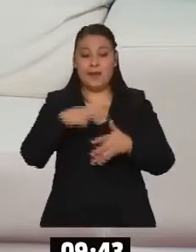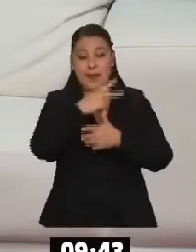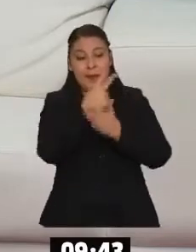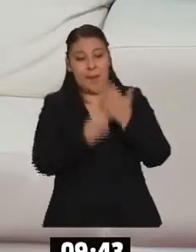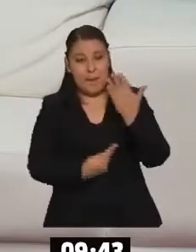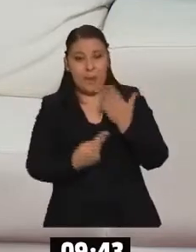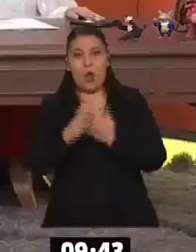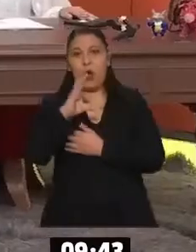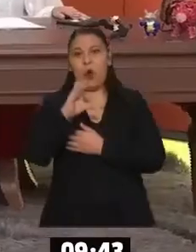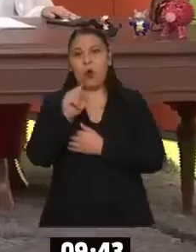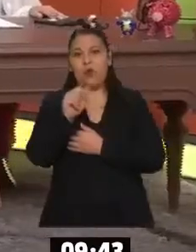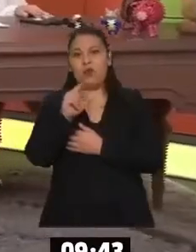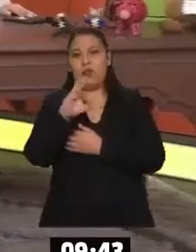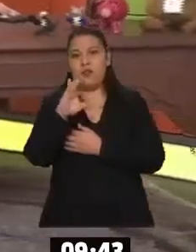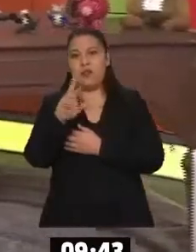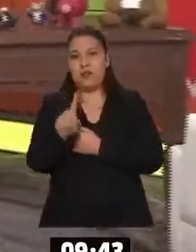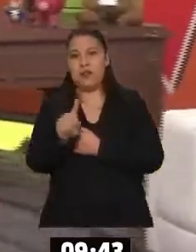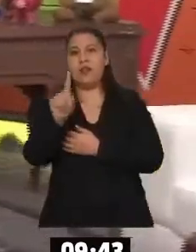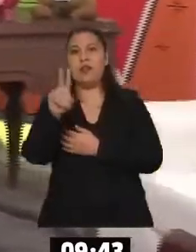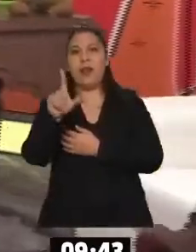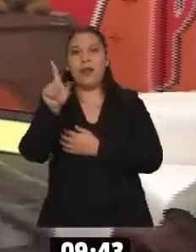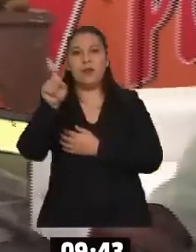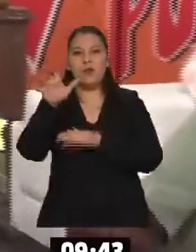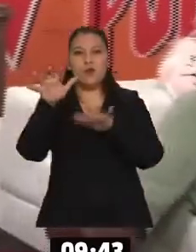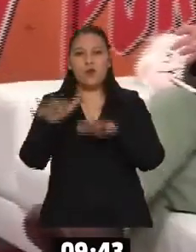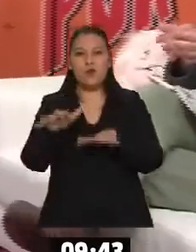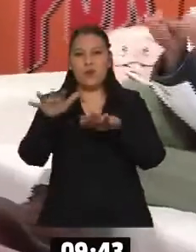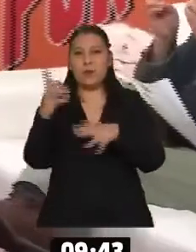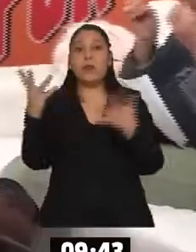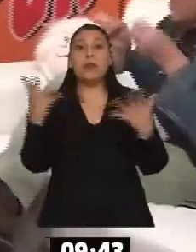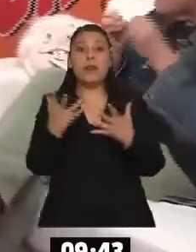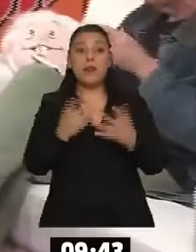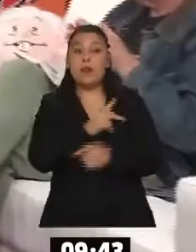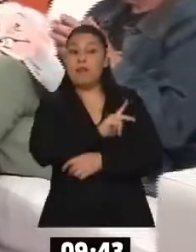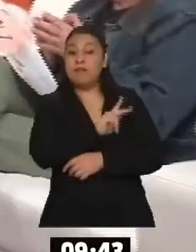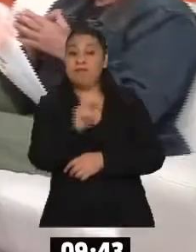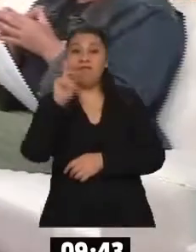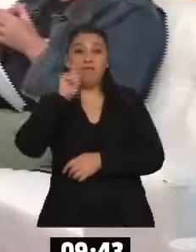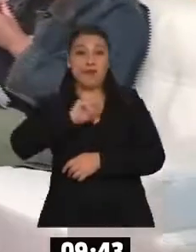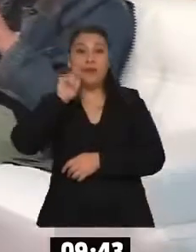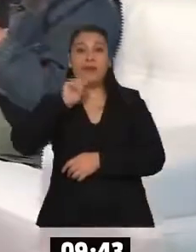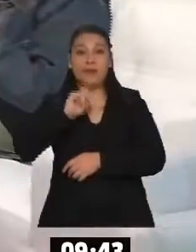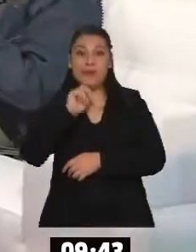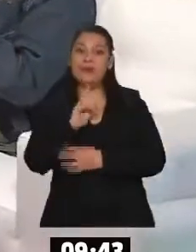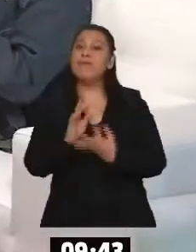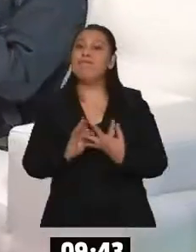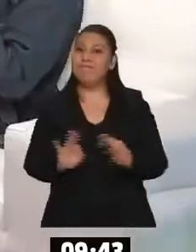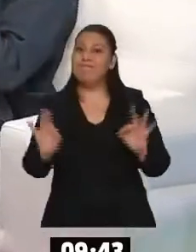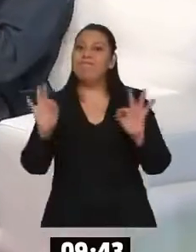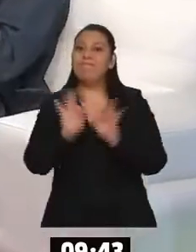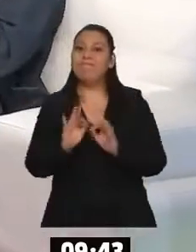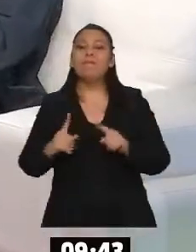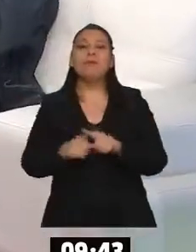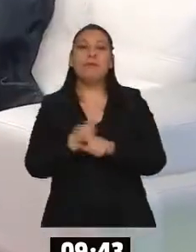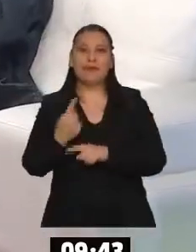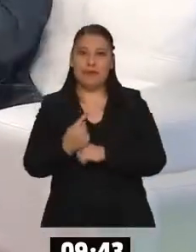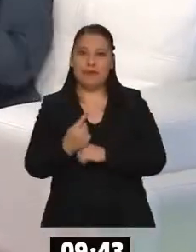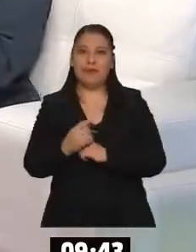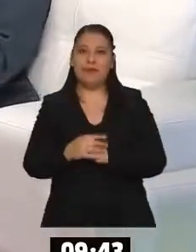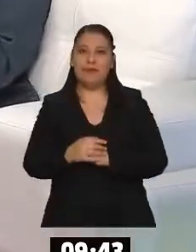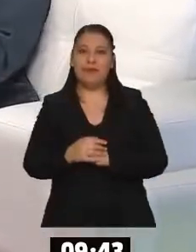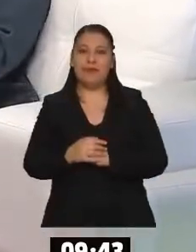de lluvia son mujeres tiene un perfil muy importante porque al final de cuentas esto